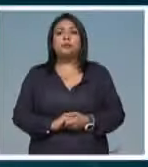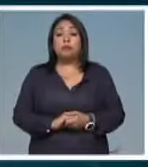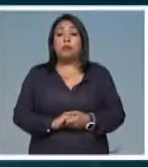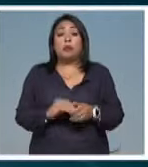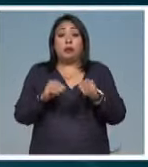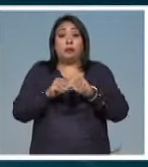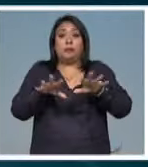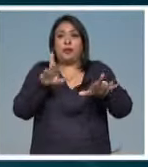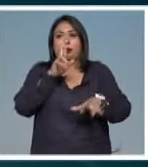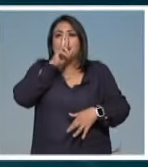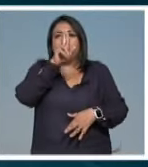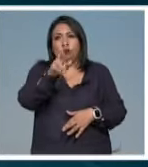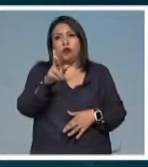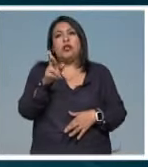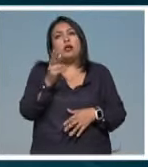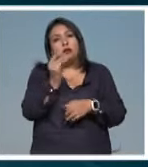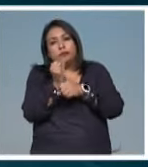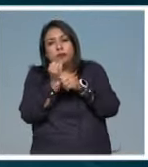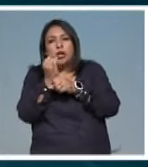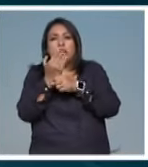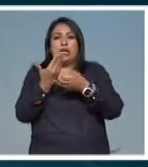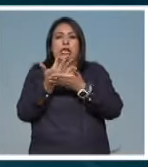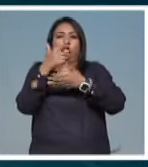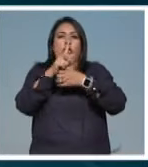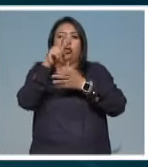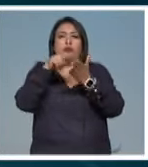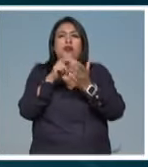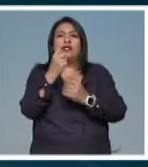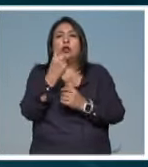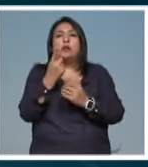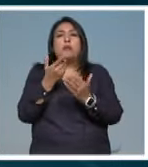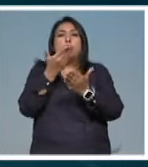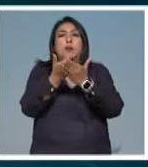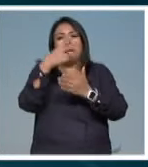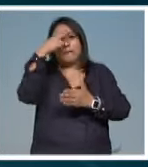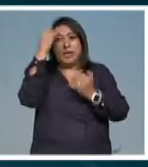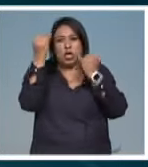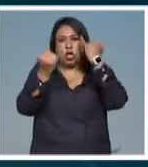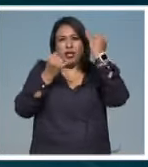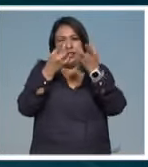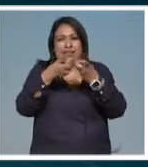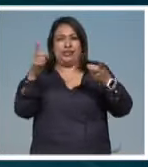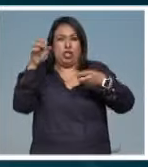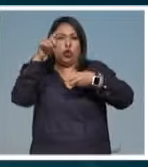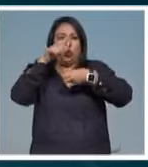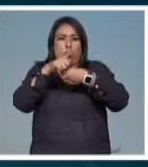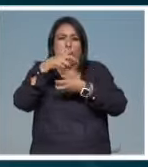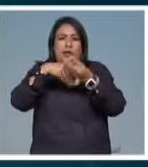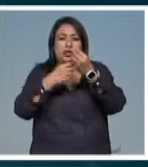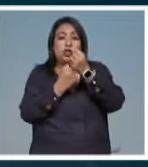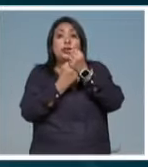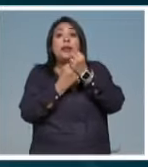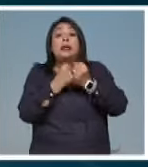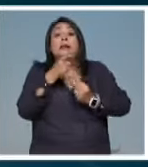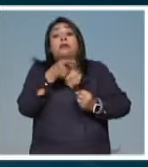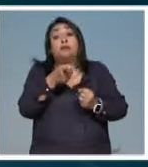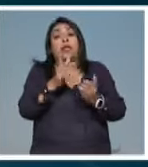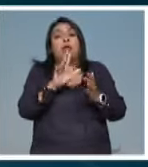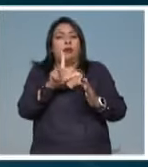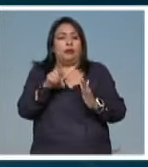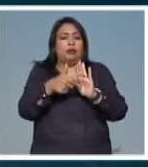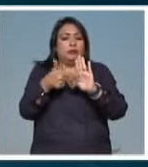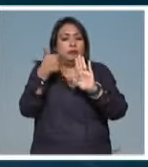Se publicaron los resultados del Sondeo Nacional 2021 de la iniciativa México Creativo Desarrollo Cultural Sostenible. Y bueno, ya lo